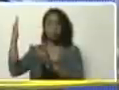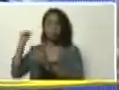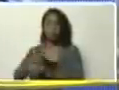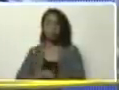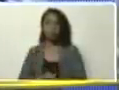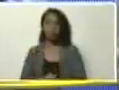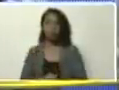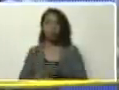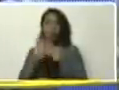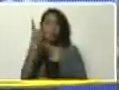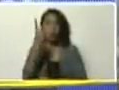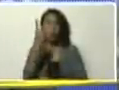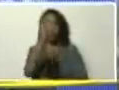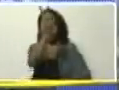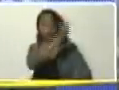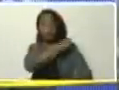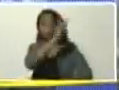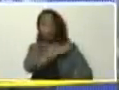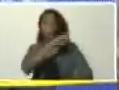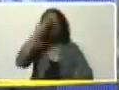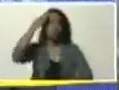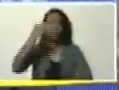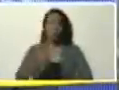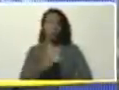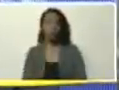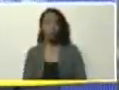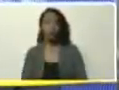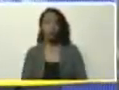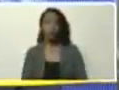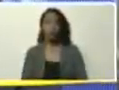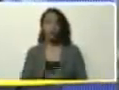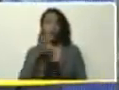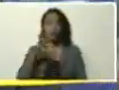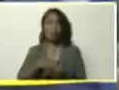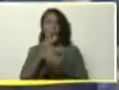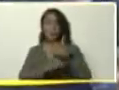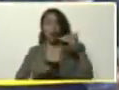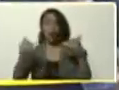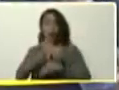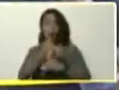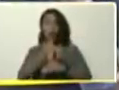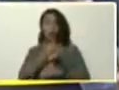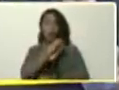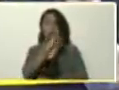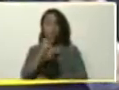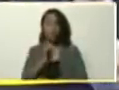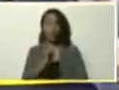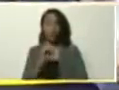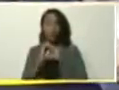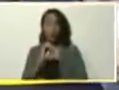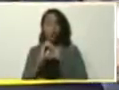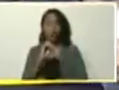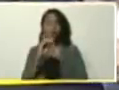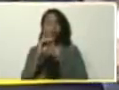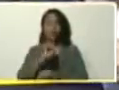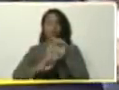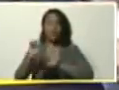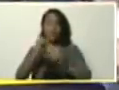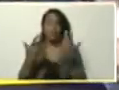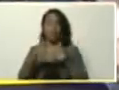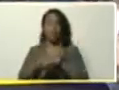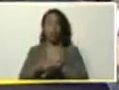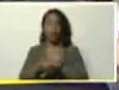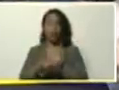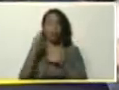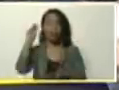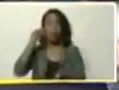al segundo comandante y jefe del Estado Mayor de la Zona de Defensa Integral Miranda,